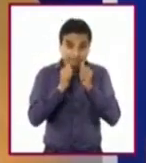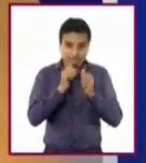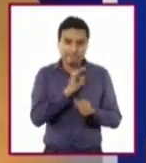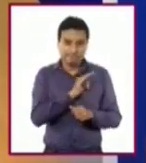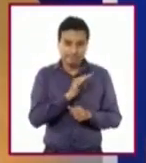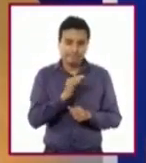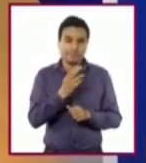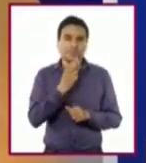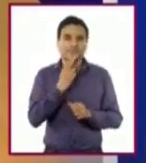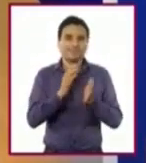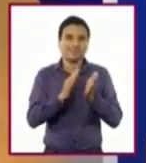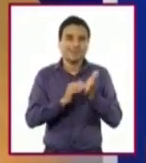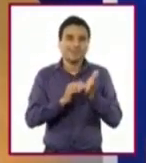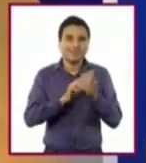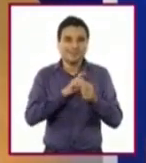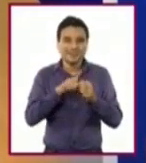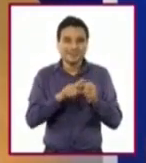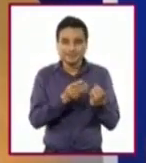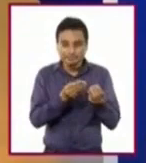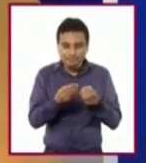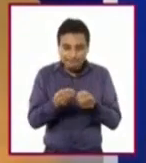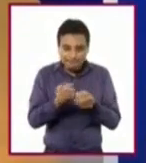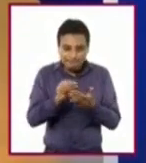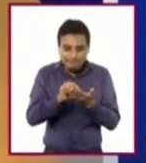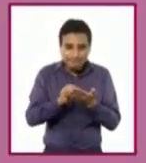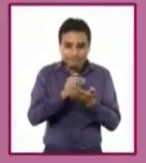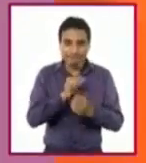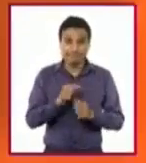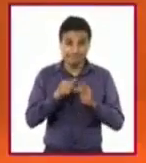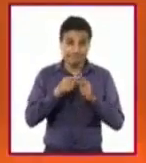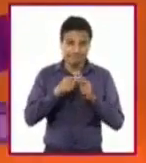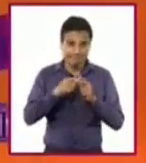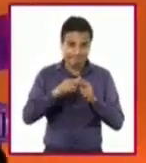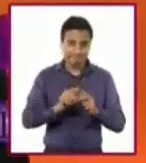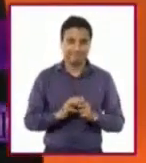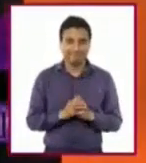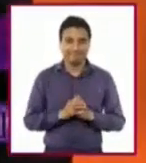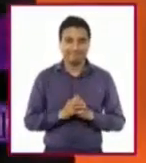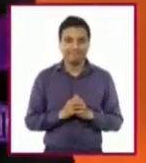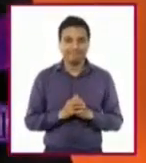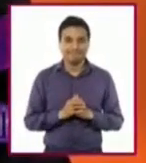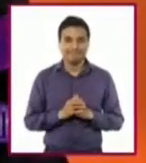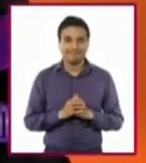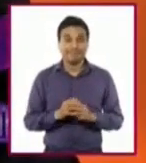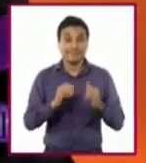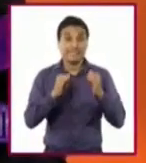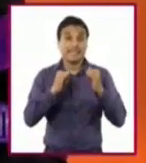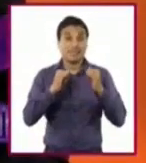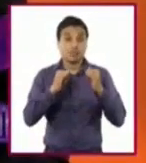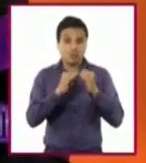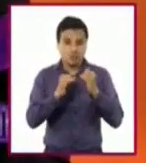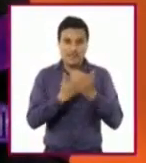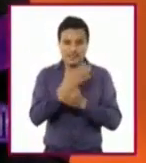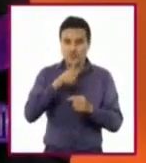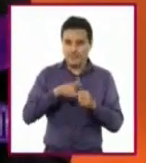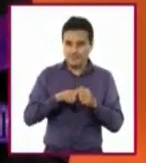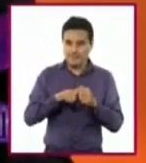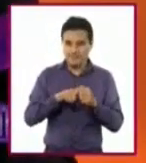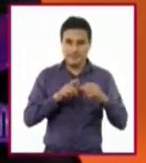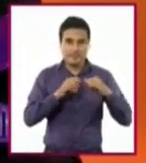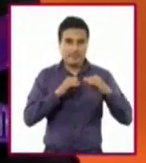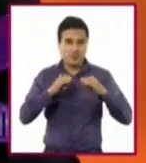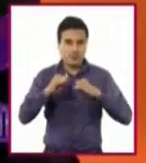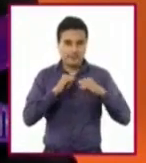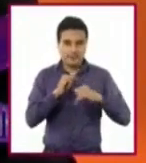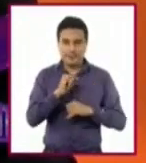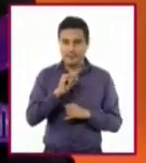hojas léger punzón y regletas comencemos el instituto nacional de estadística y geografía inegi